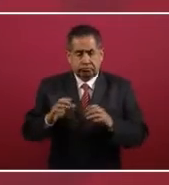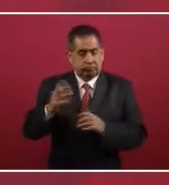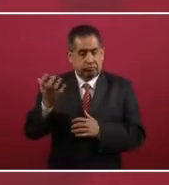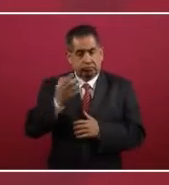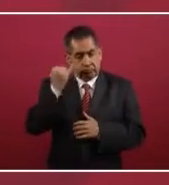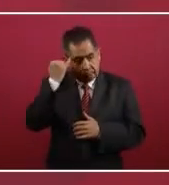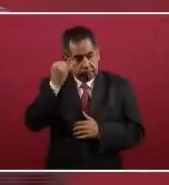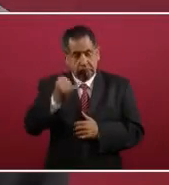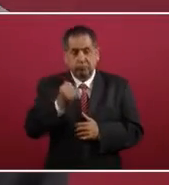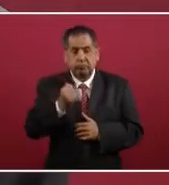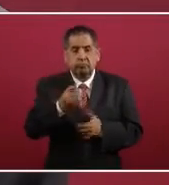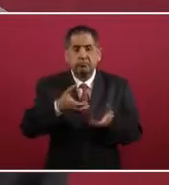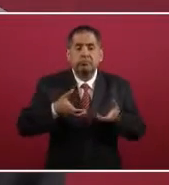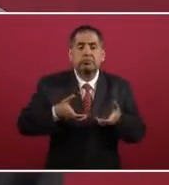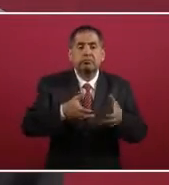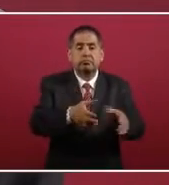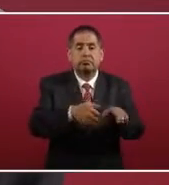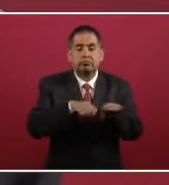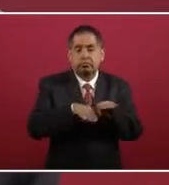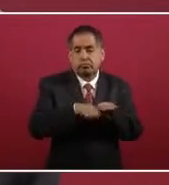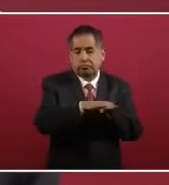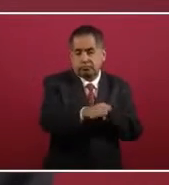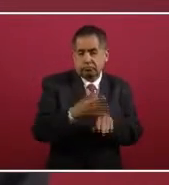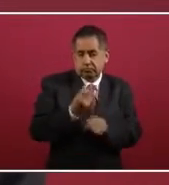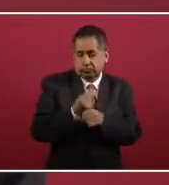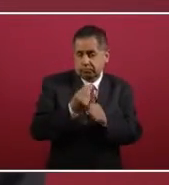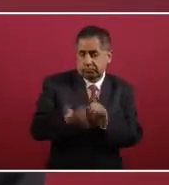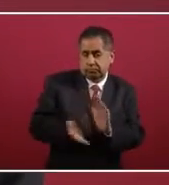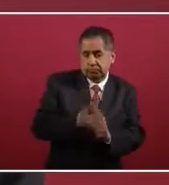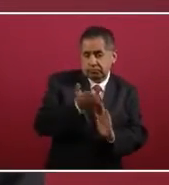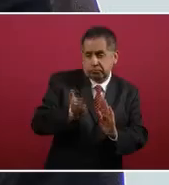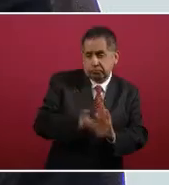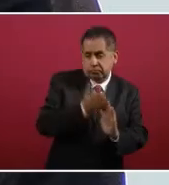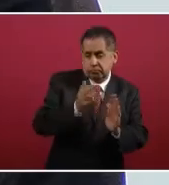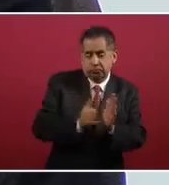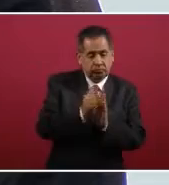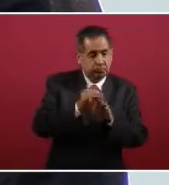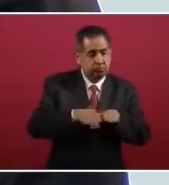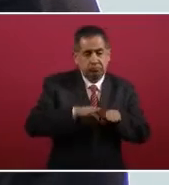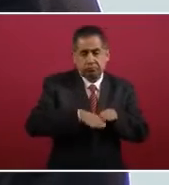construcción de caminos en Oaxaca,